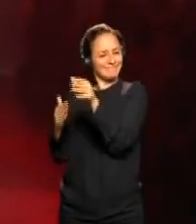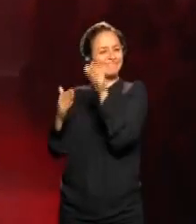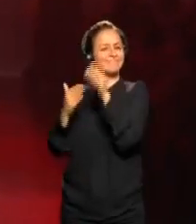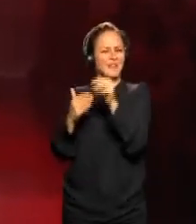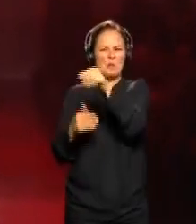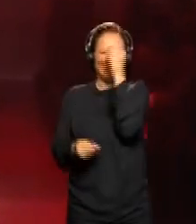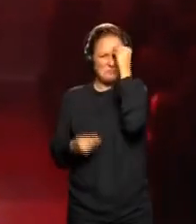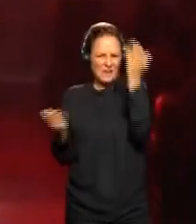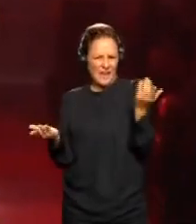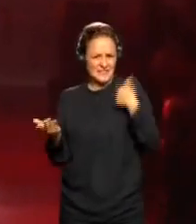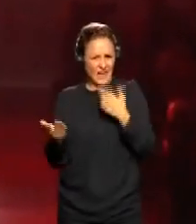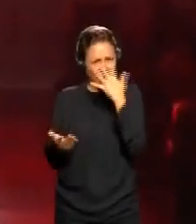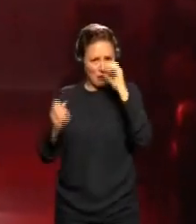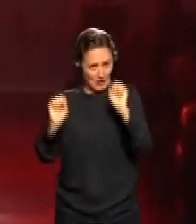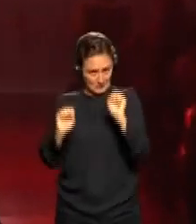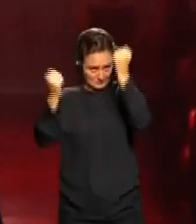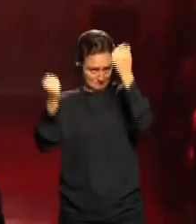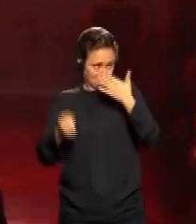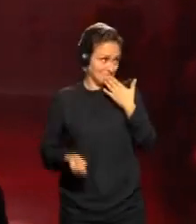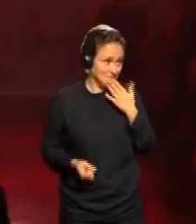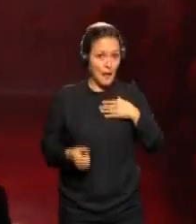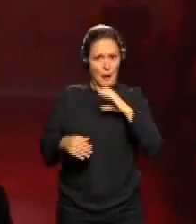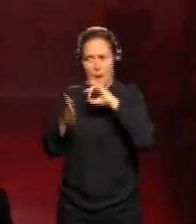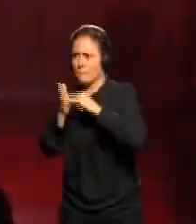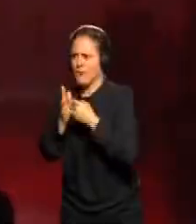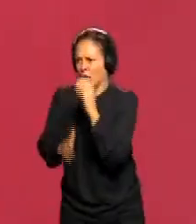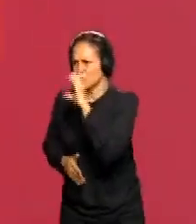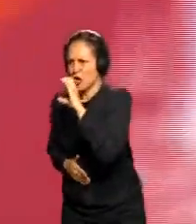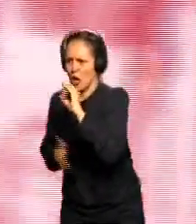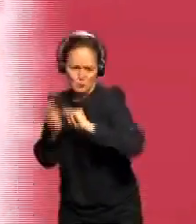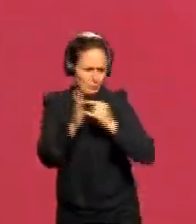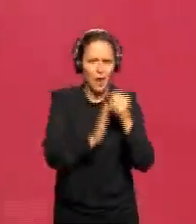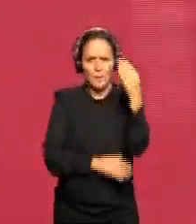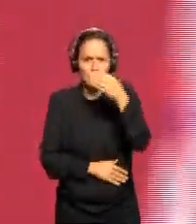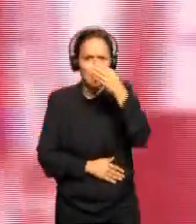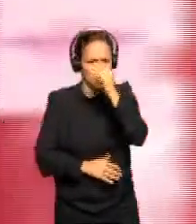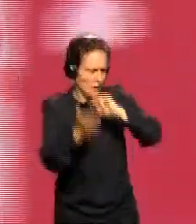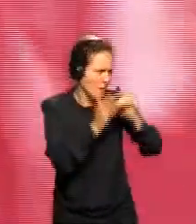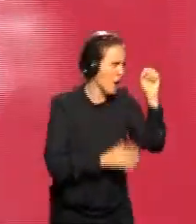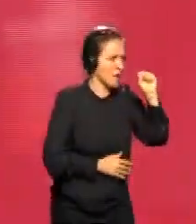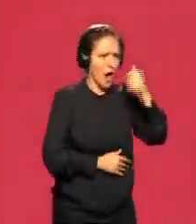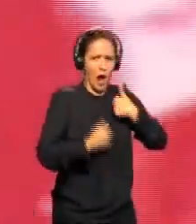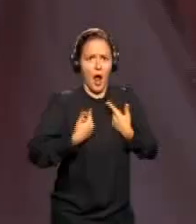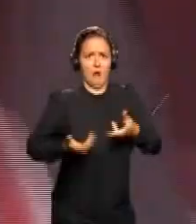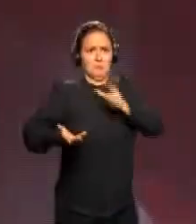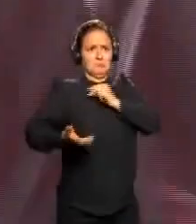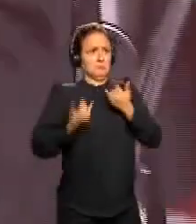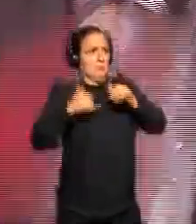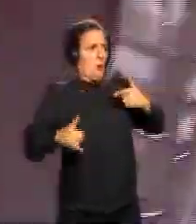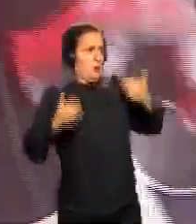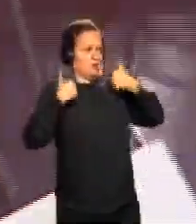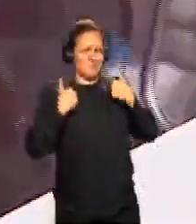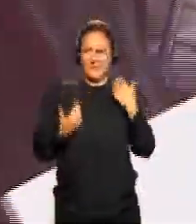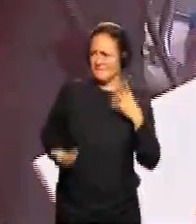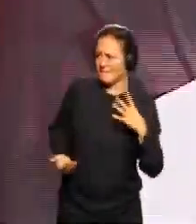se cree el salvador del carnaval. Hay un plan C y plan B y plan A.